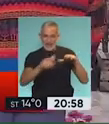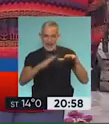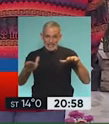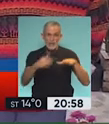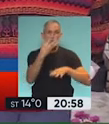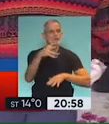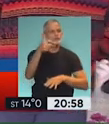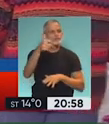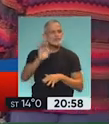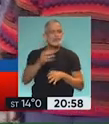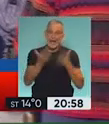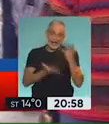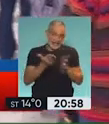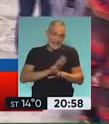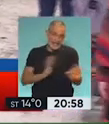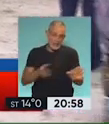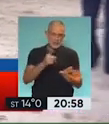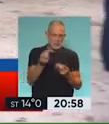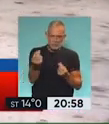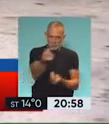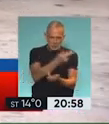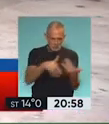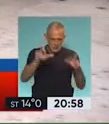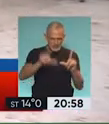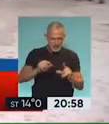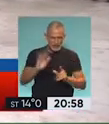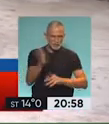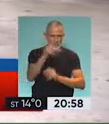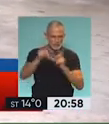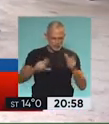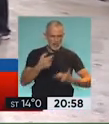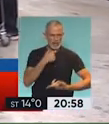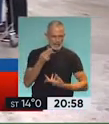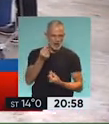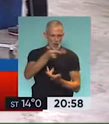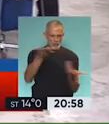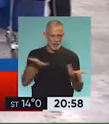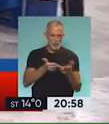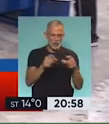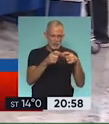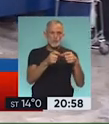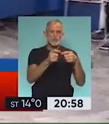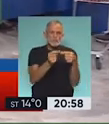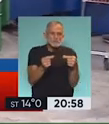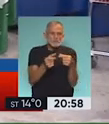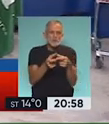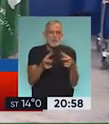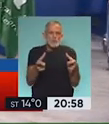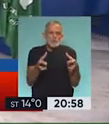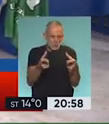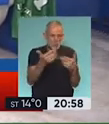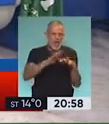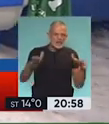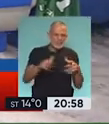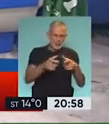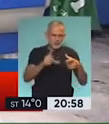comercializar cordero patagónico, agroecológico, también a precios muy accesibles, a 650 pesos el kilo, es muy